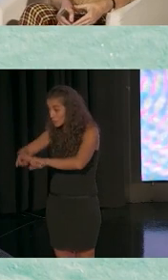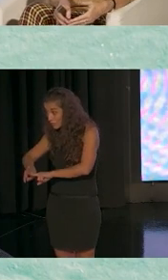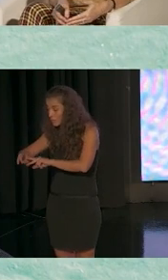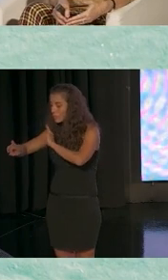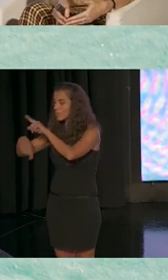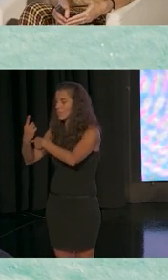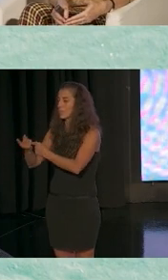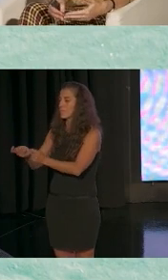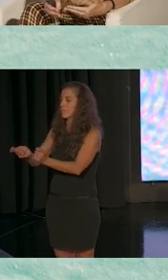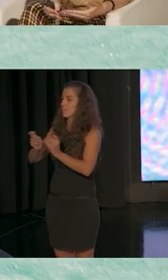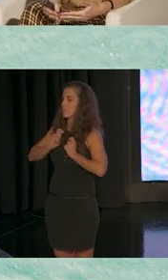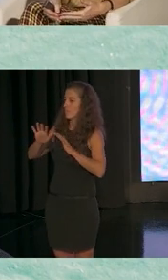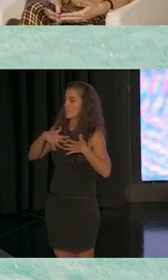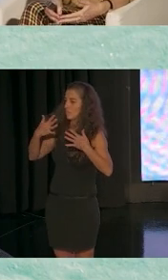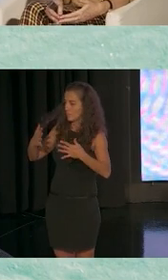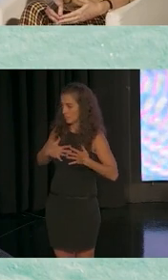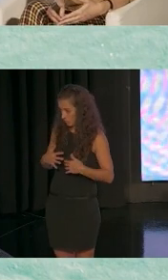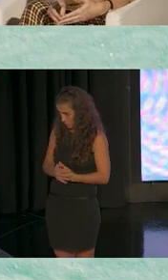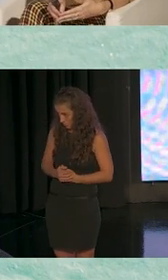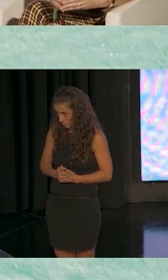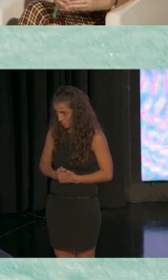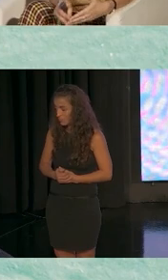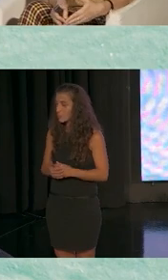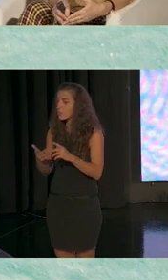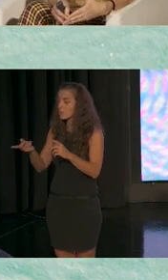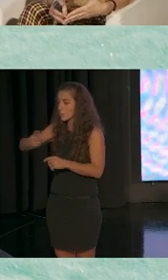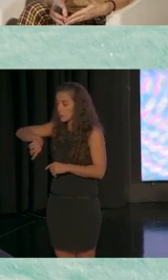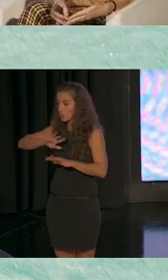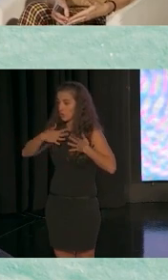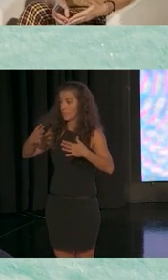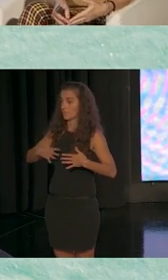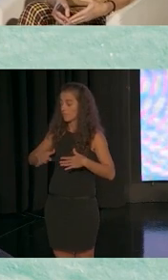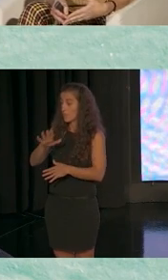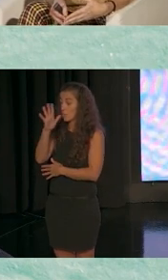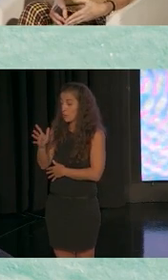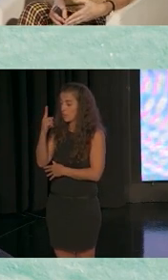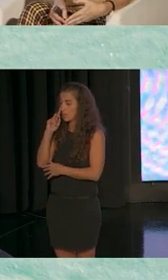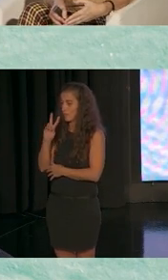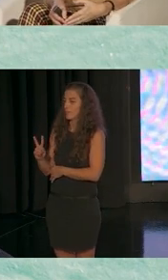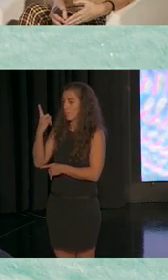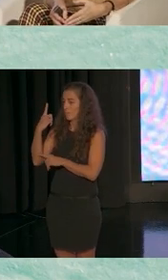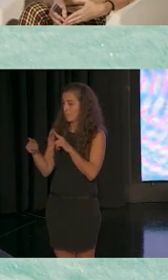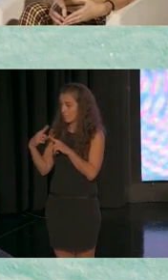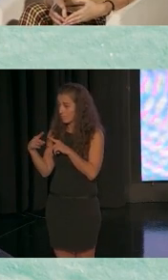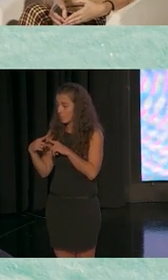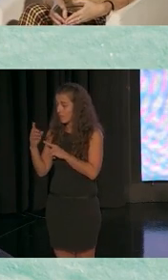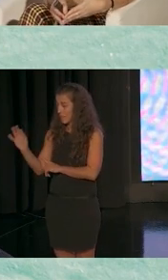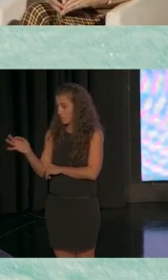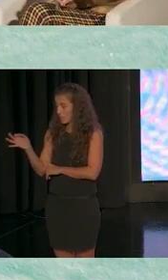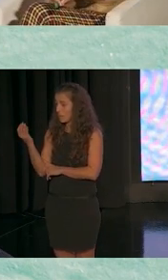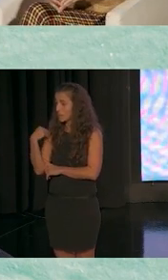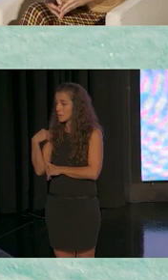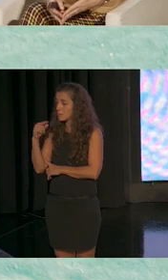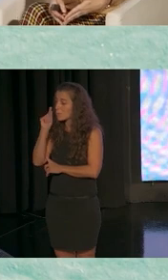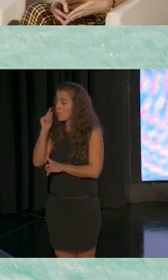llevamos enormes sorpresas no llevamos enormes sorpresas porque una de las cosas que vemos es que efectivamente las cosas son